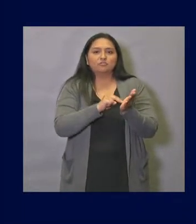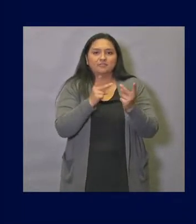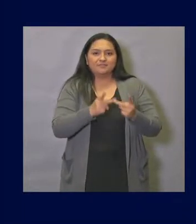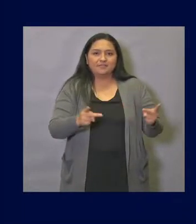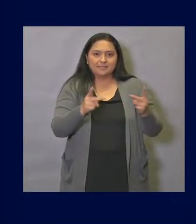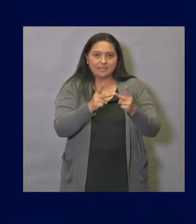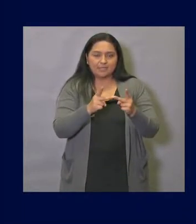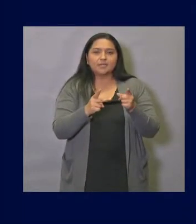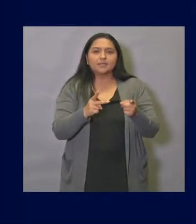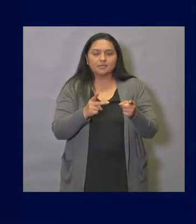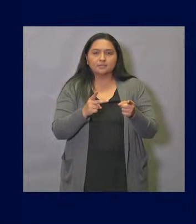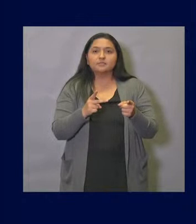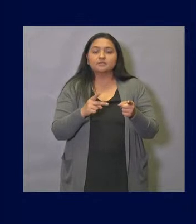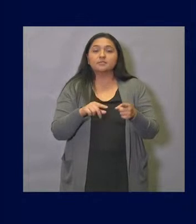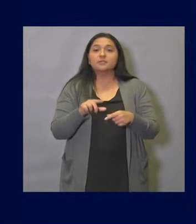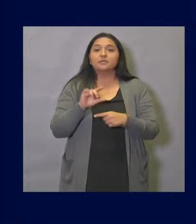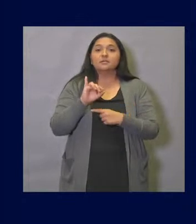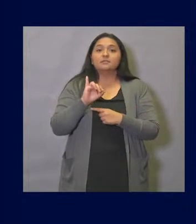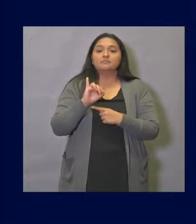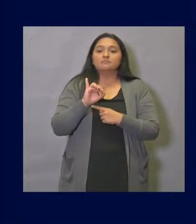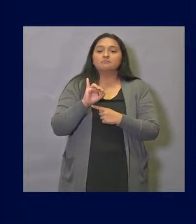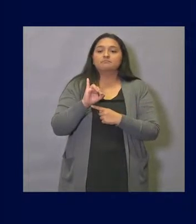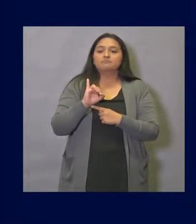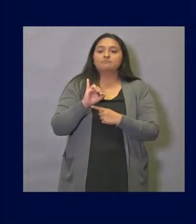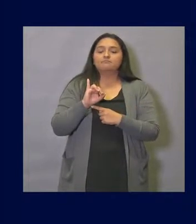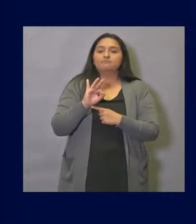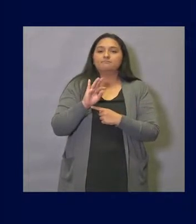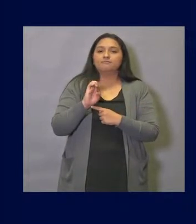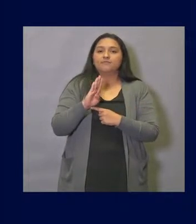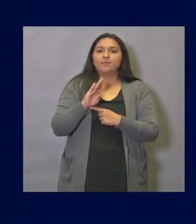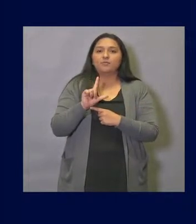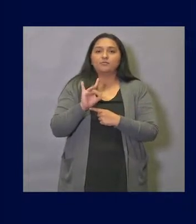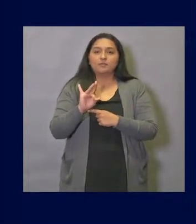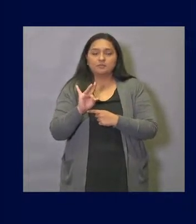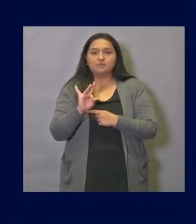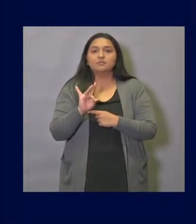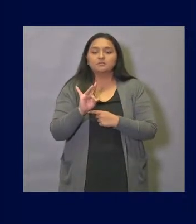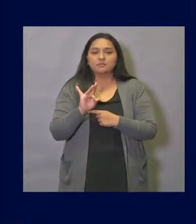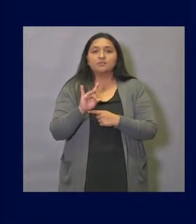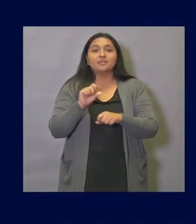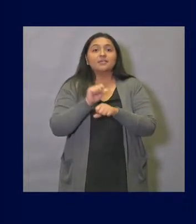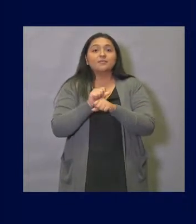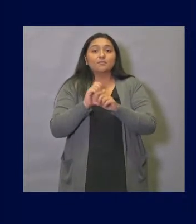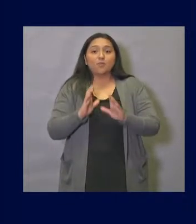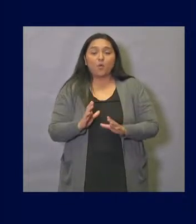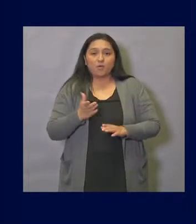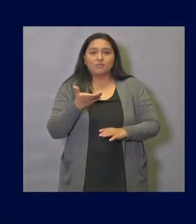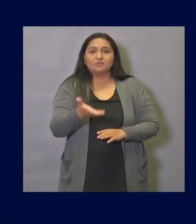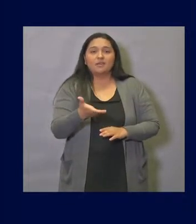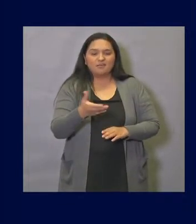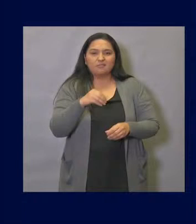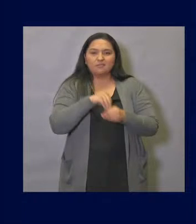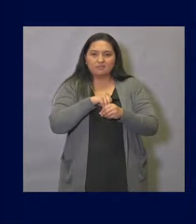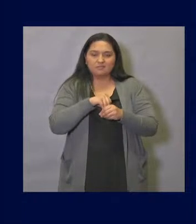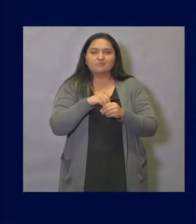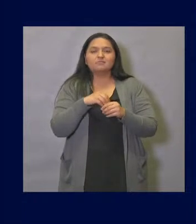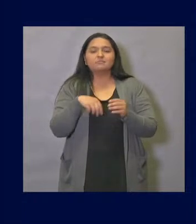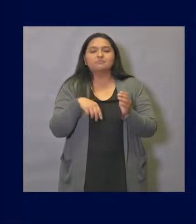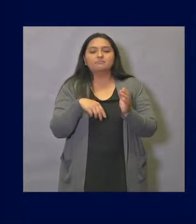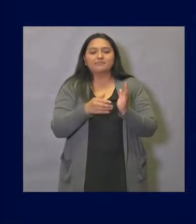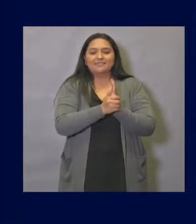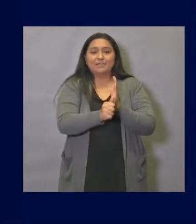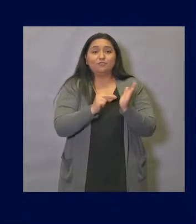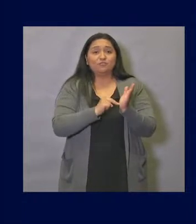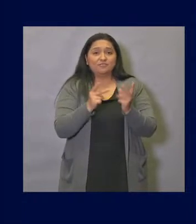Al 28 de febrero, el 78% del personal en centros de enfermería especializada de